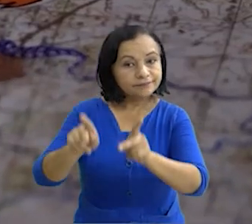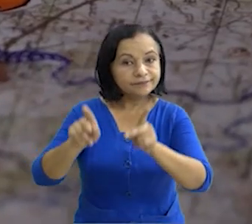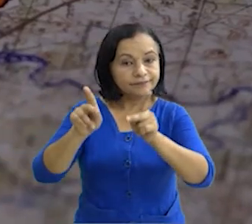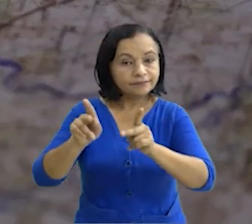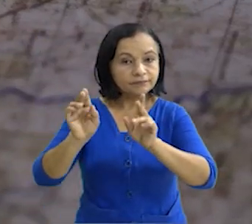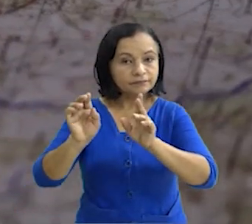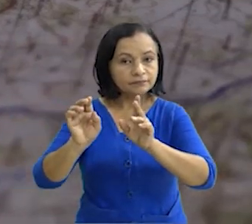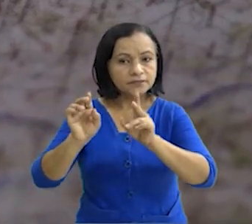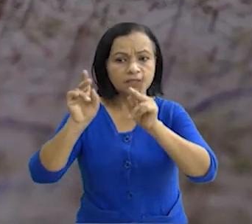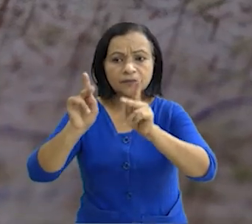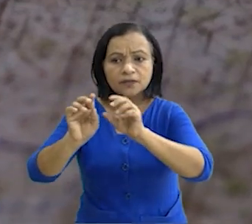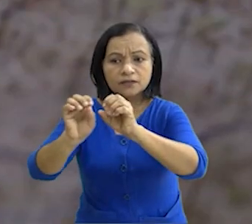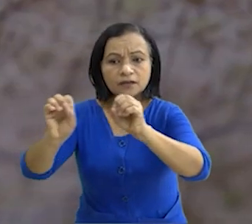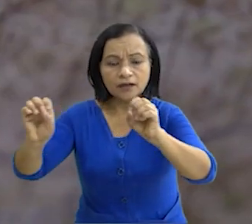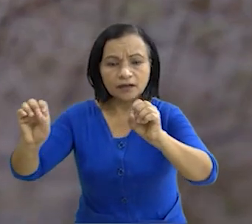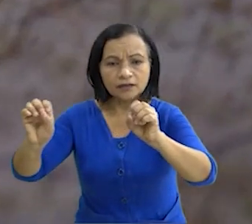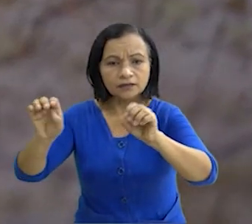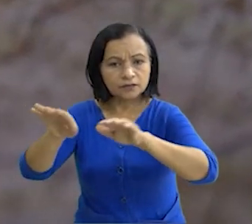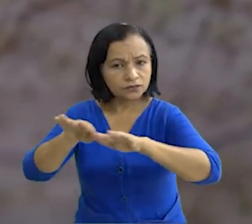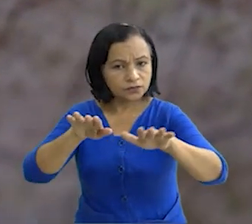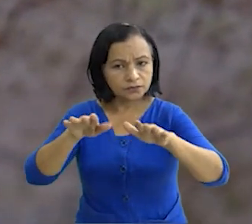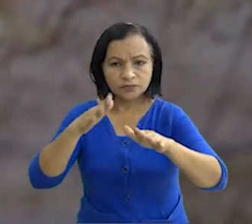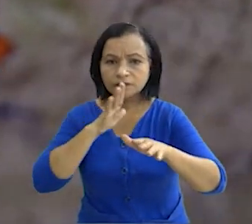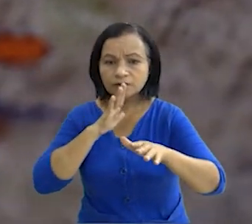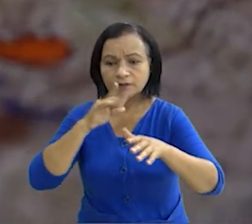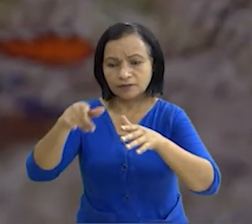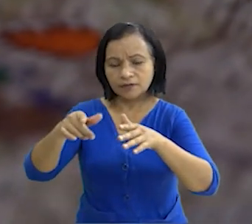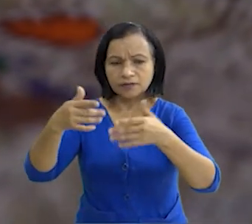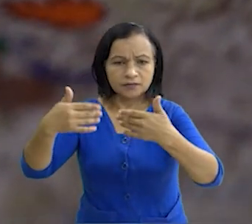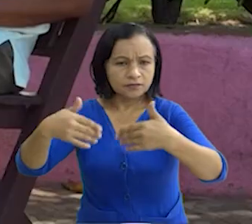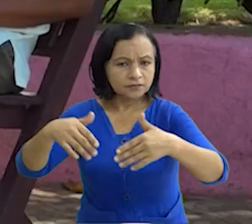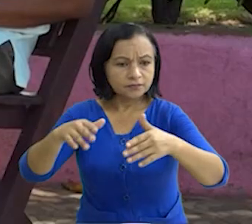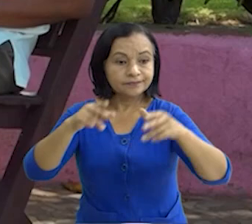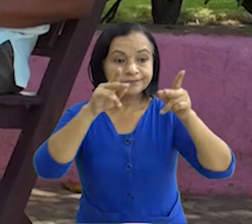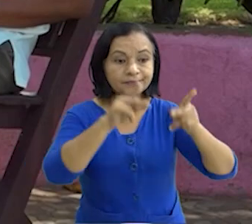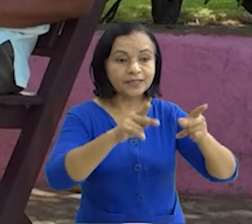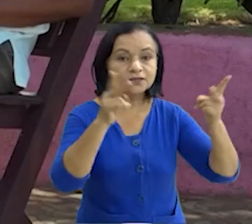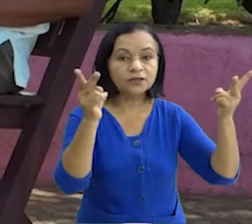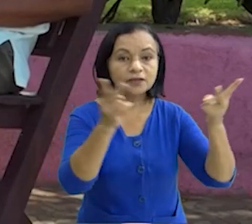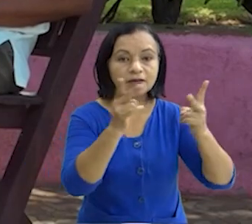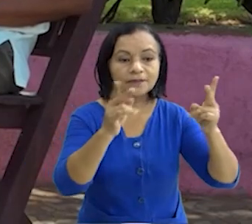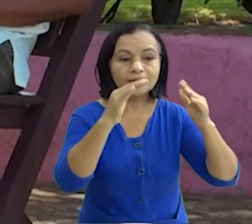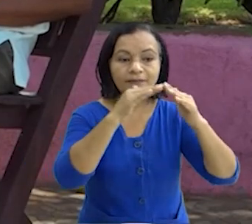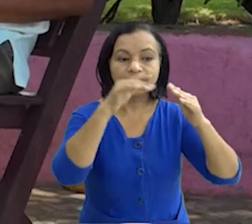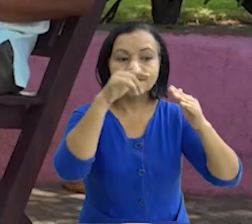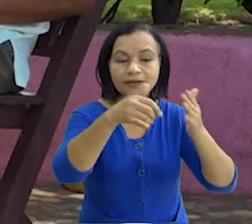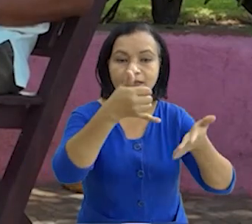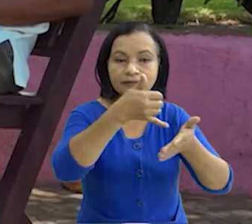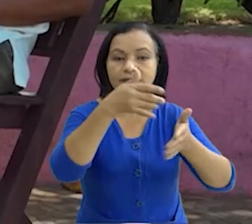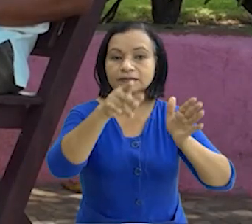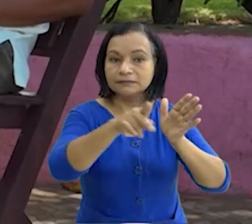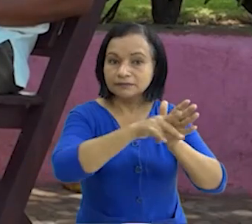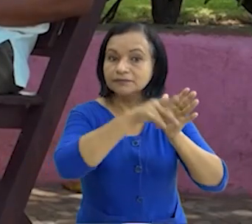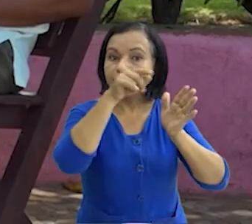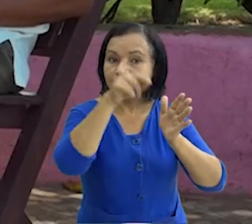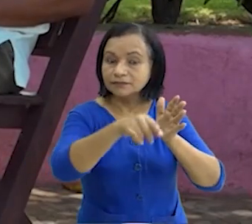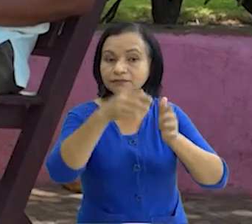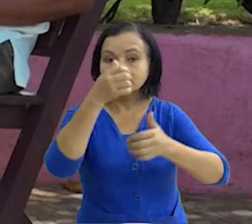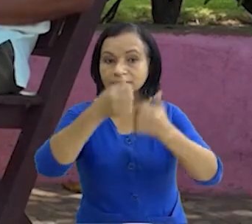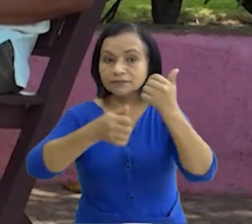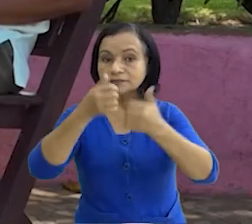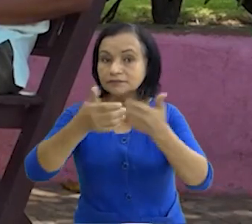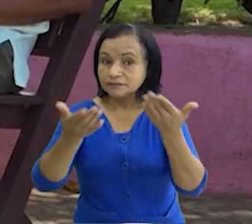si no hay población, no podemos hablar de riesgo. El riesgo se genera cuando existe población en el lugar donde se va a dar la